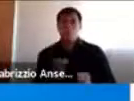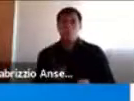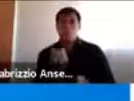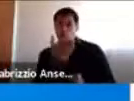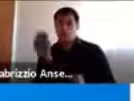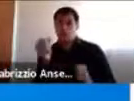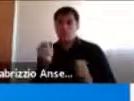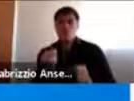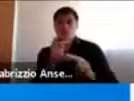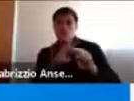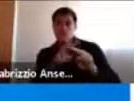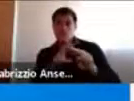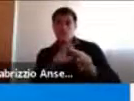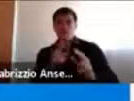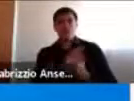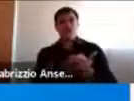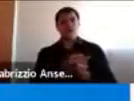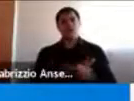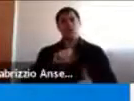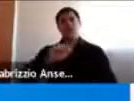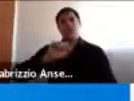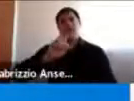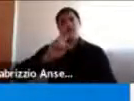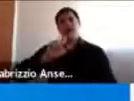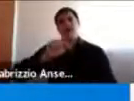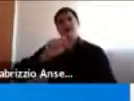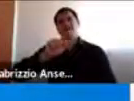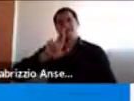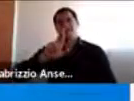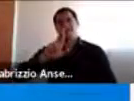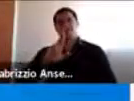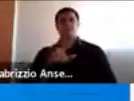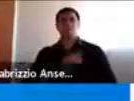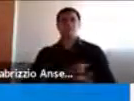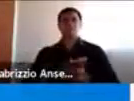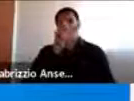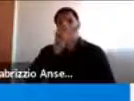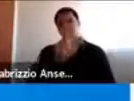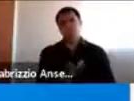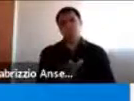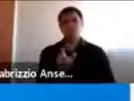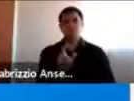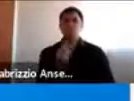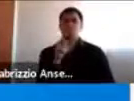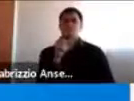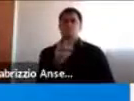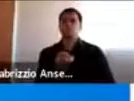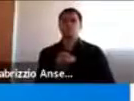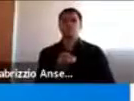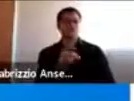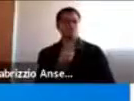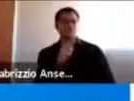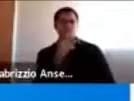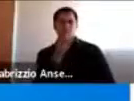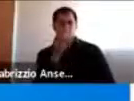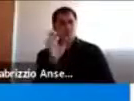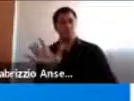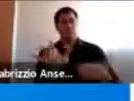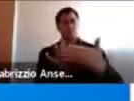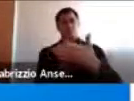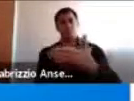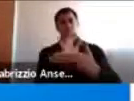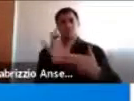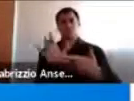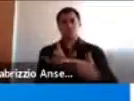ustedes pueden seleccionar el avatar o el personaje correspondiente al niño que lo esté jugando desplazando los avatars en la pantalla